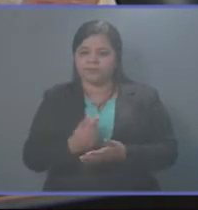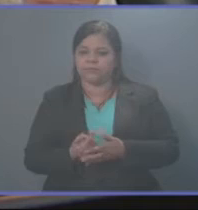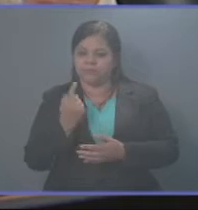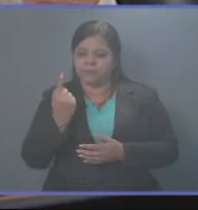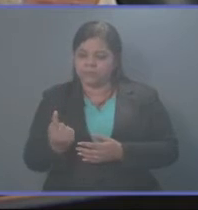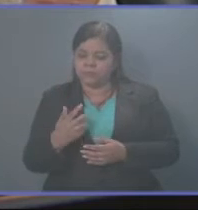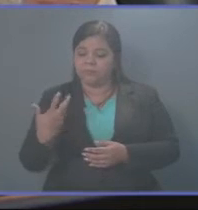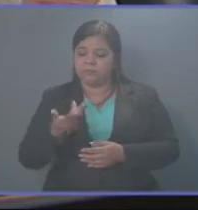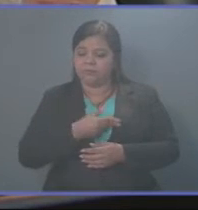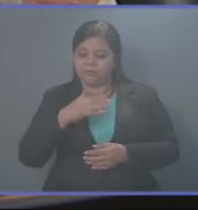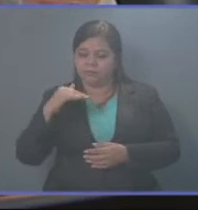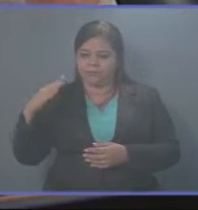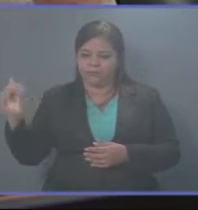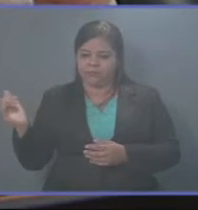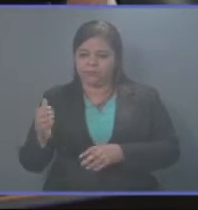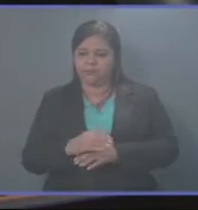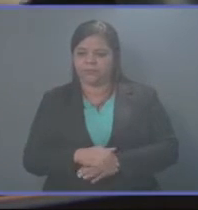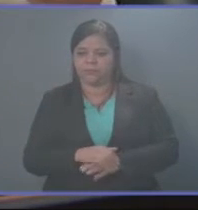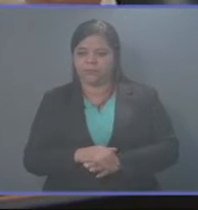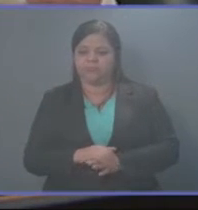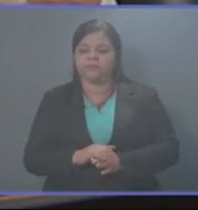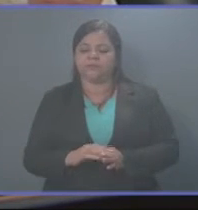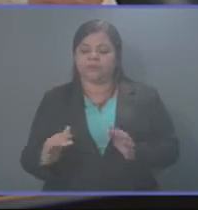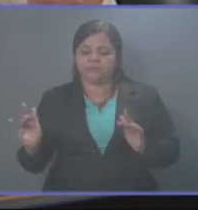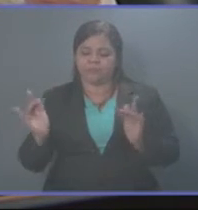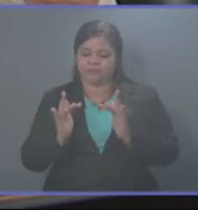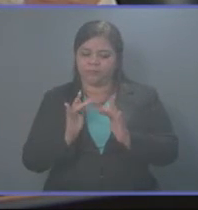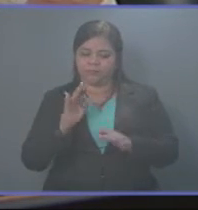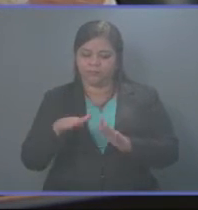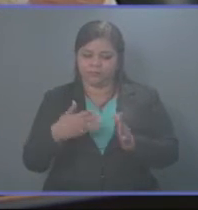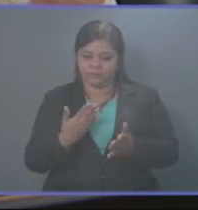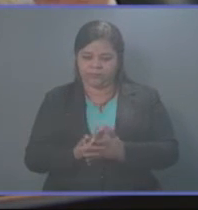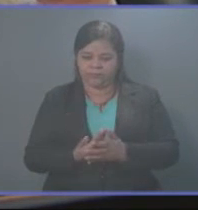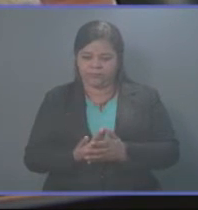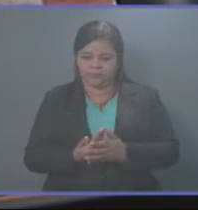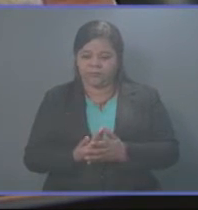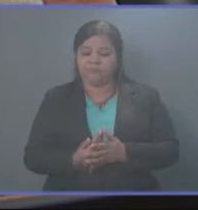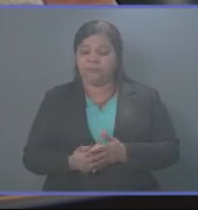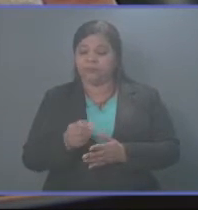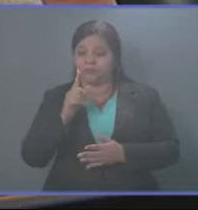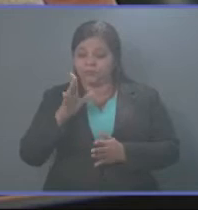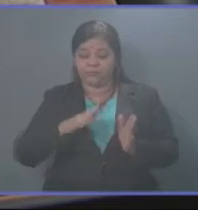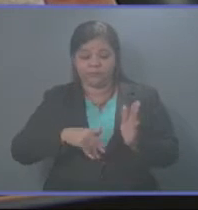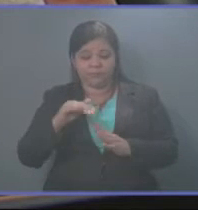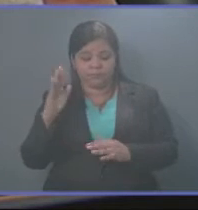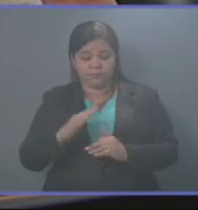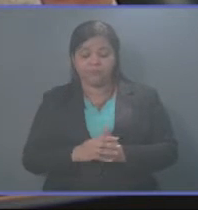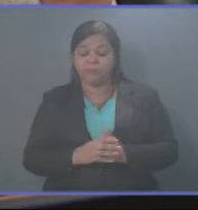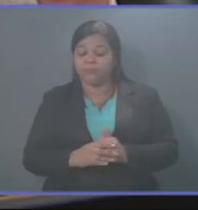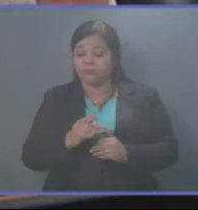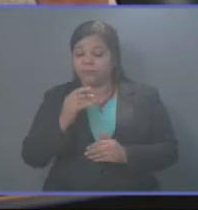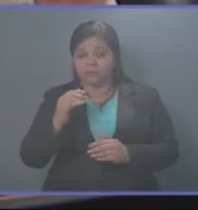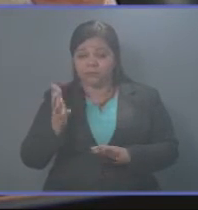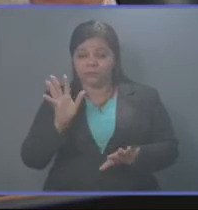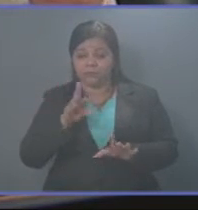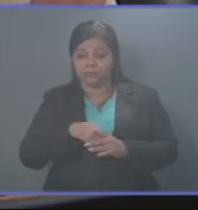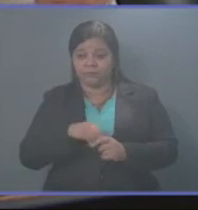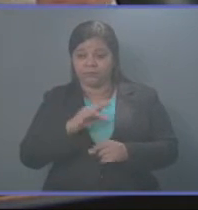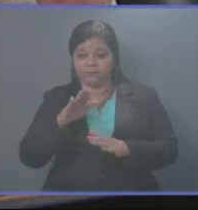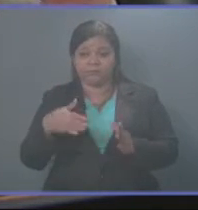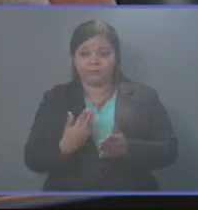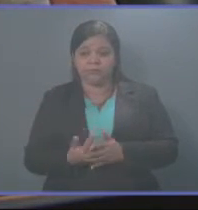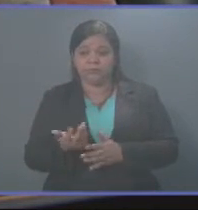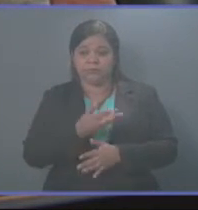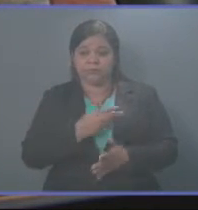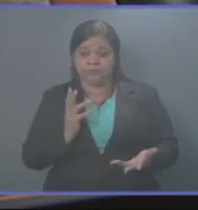la población tiene su primer contacto con el deporte, y como una de los mayores agentes de inclusión social, que mediante